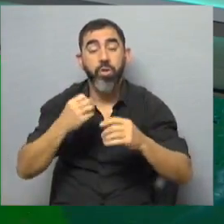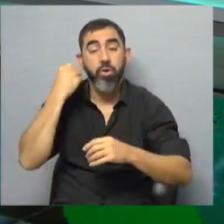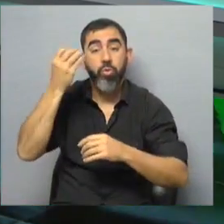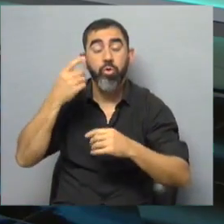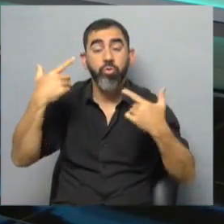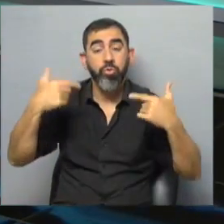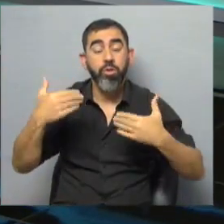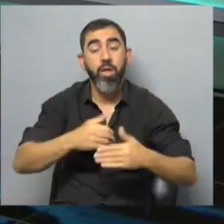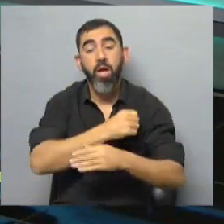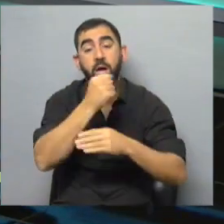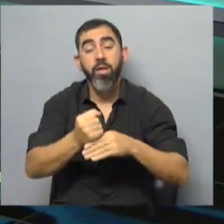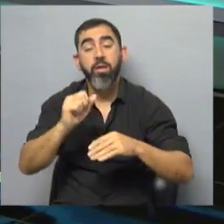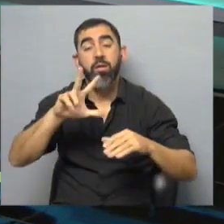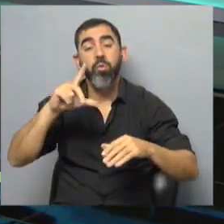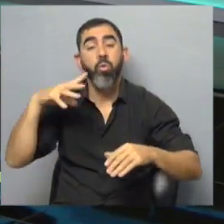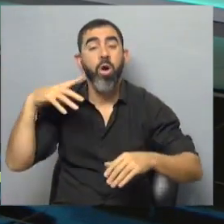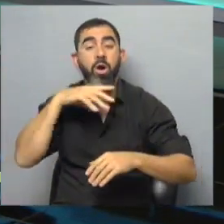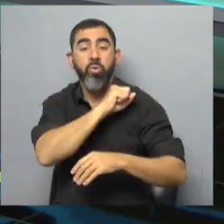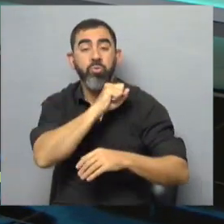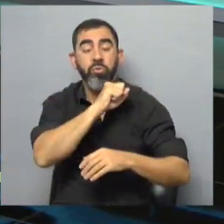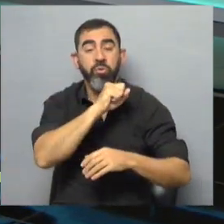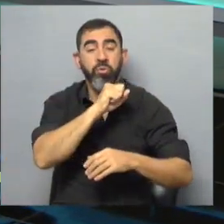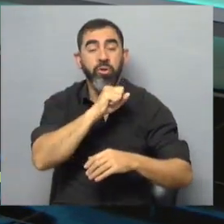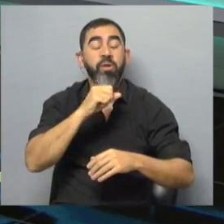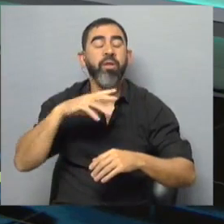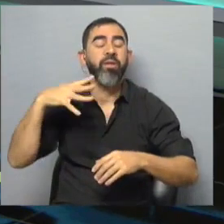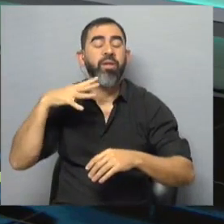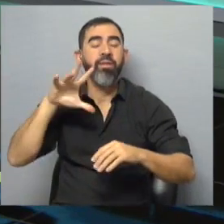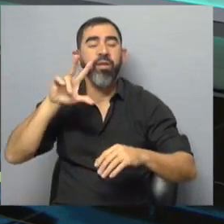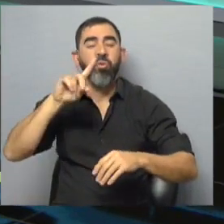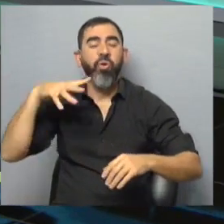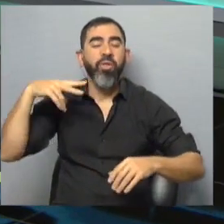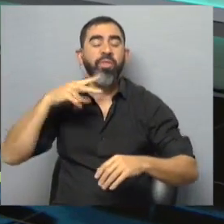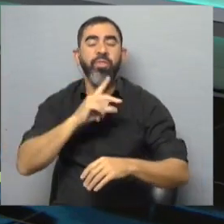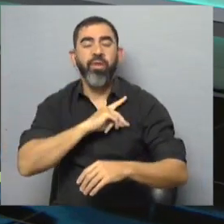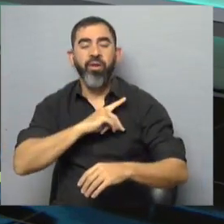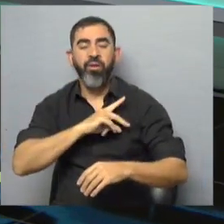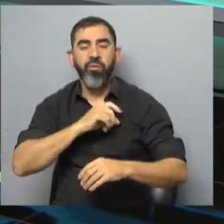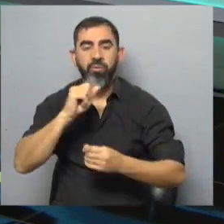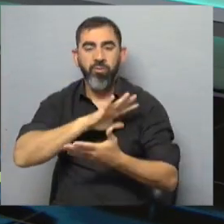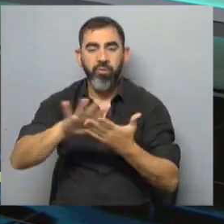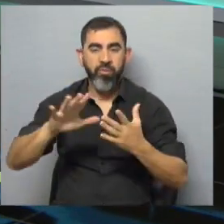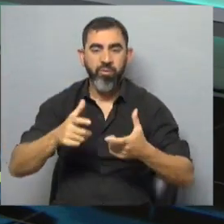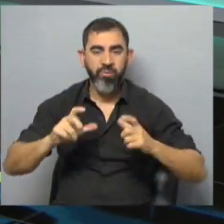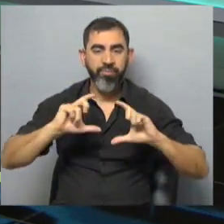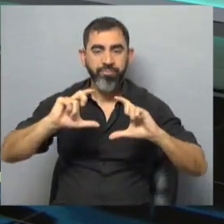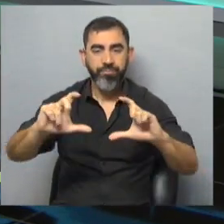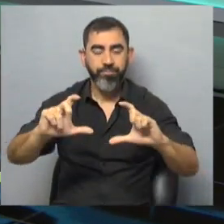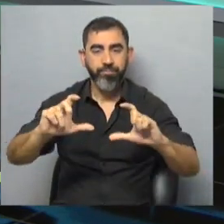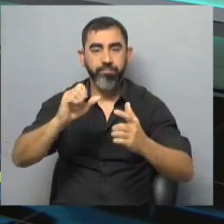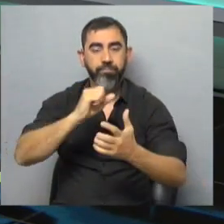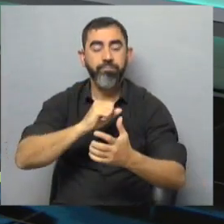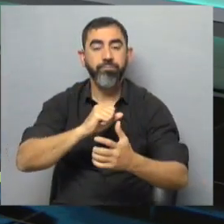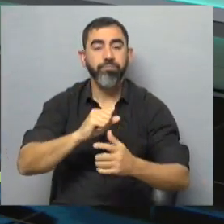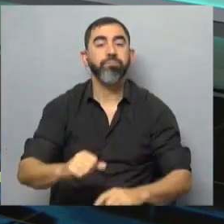extendió hasta el 31 de agosto. El 31 de diciembre, voy a decirlo, el reempadronamiento gratuito para promover el registro en